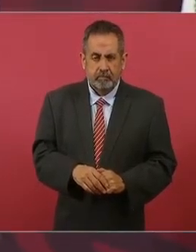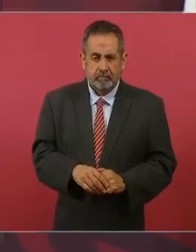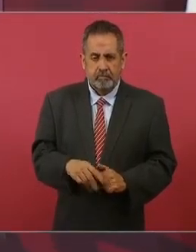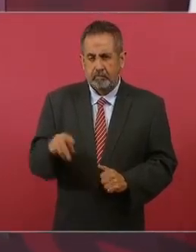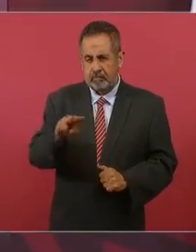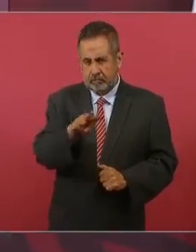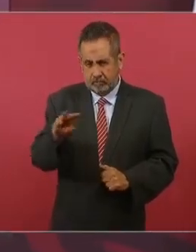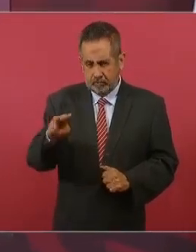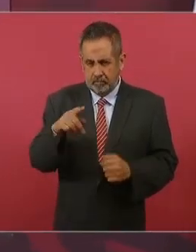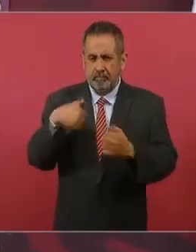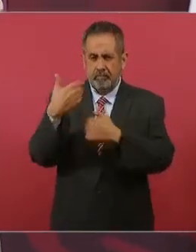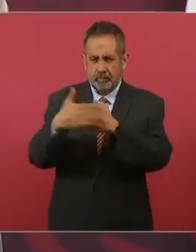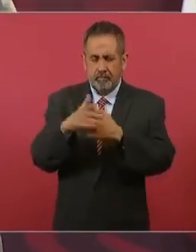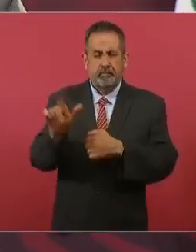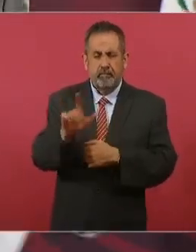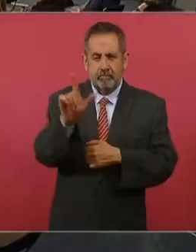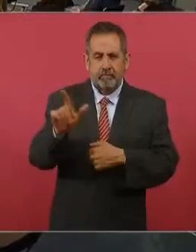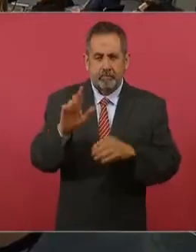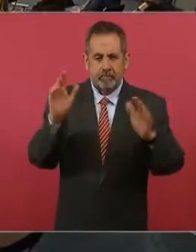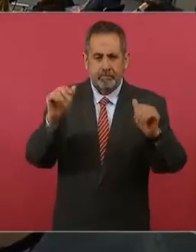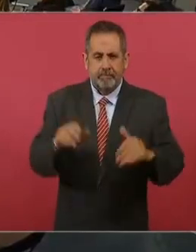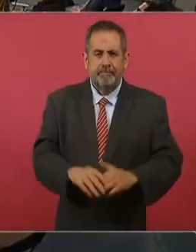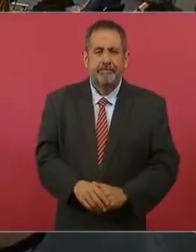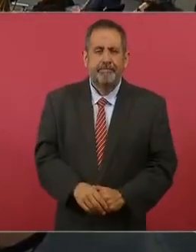Los 3 quedan para el lunes.